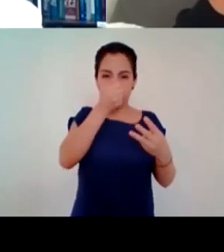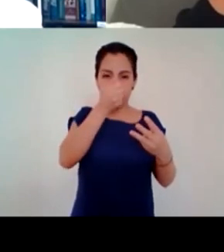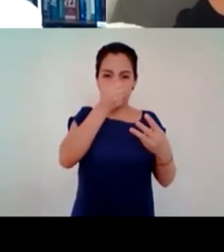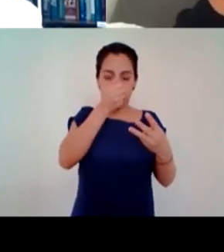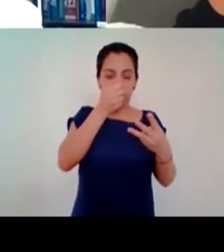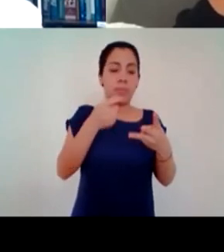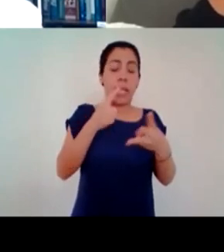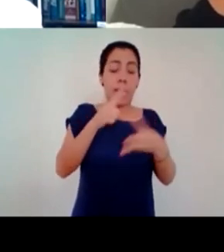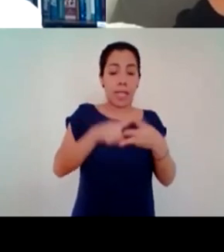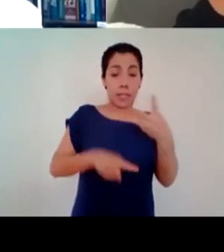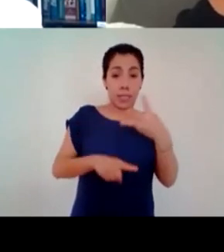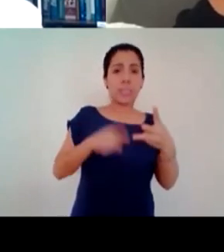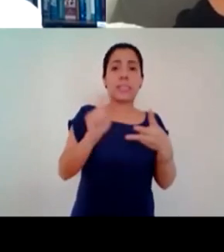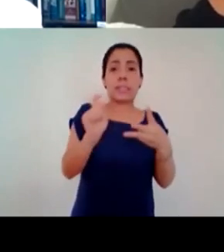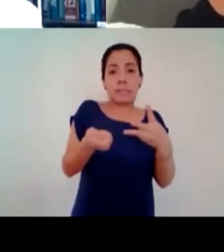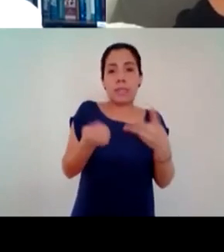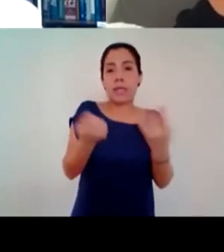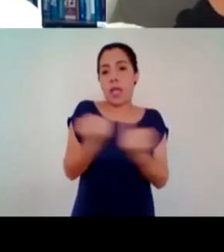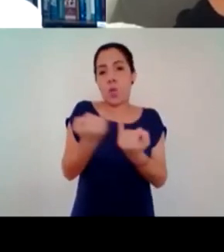hambre y a temas